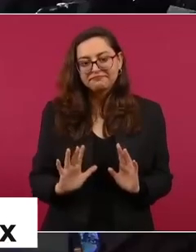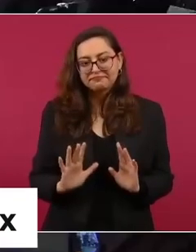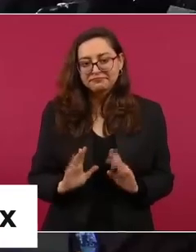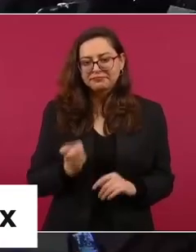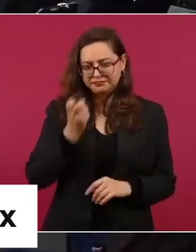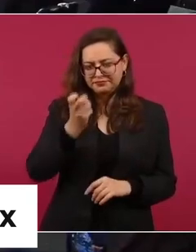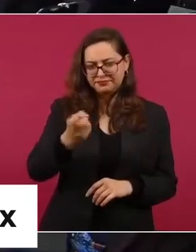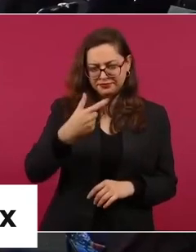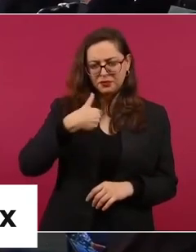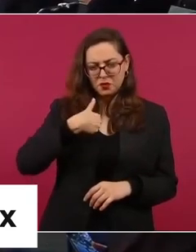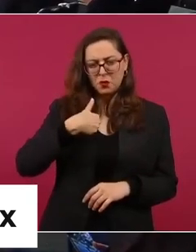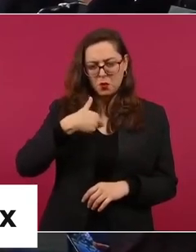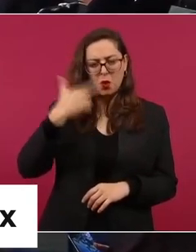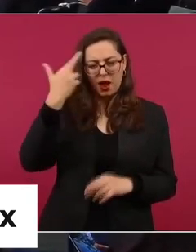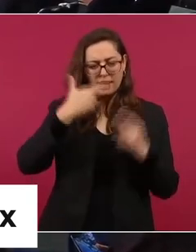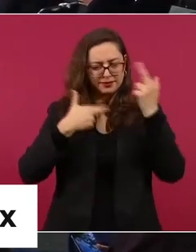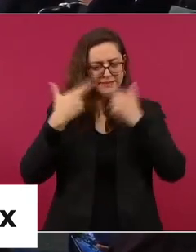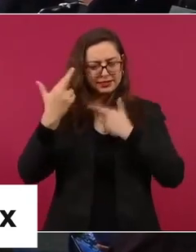distribuidora